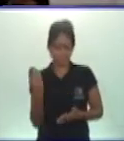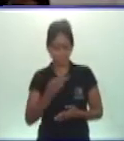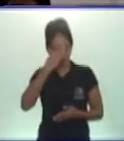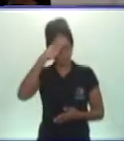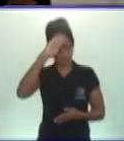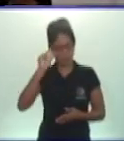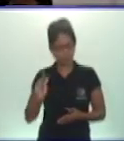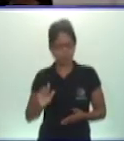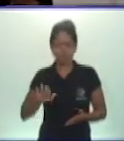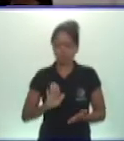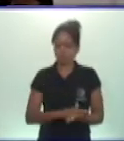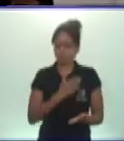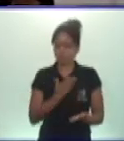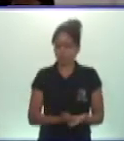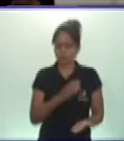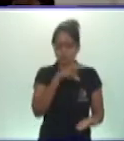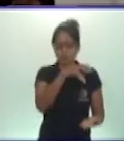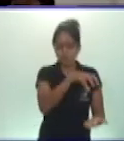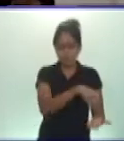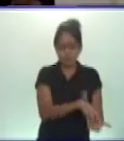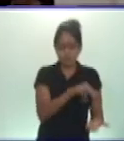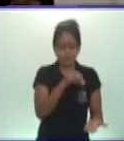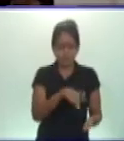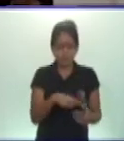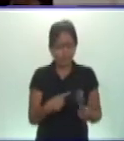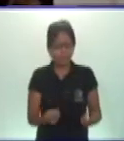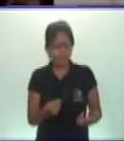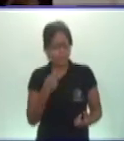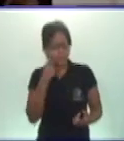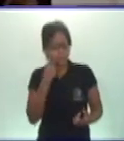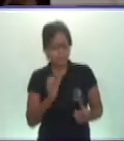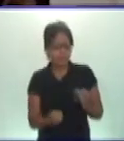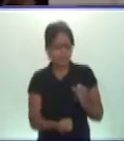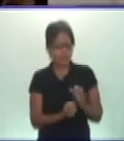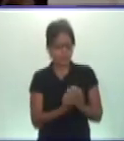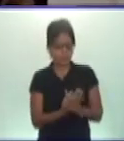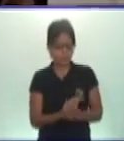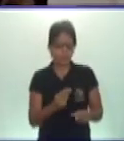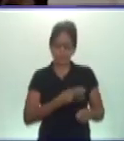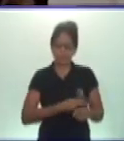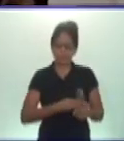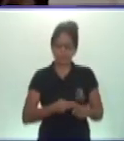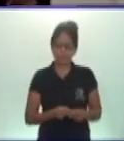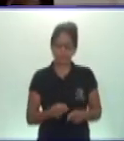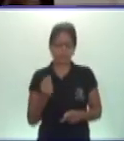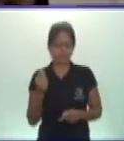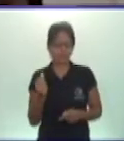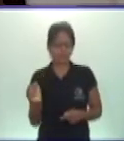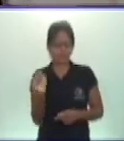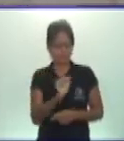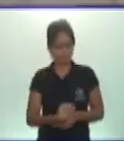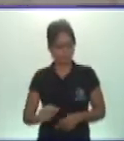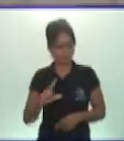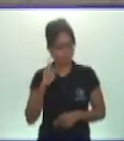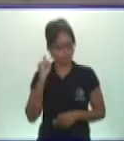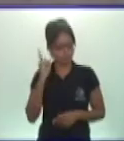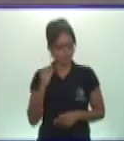lugar que marca el surgimiento de la historia económica, política y social de la otrora villa de San Cristóbal de La Habana.